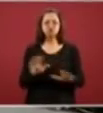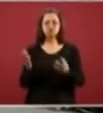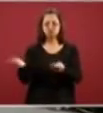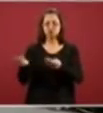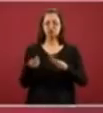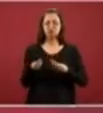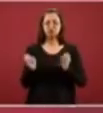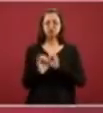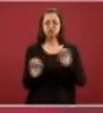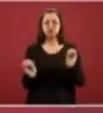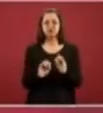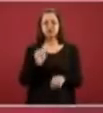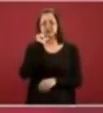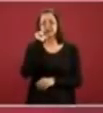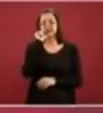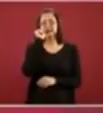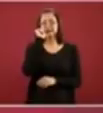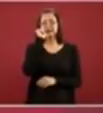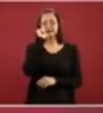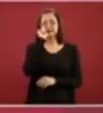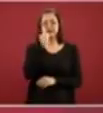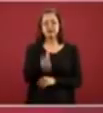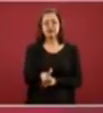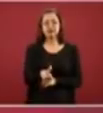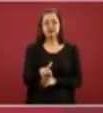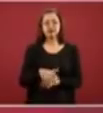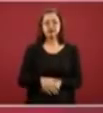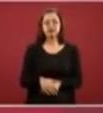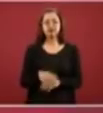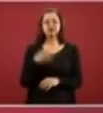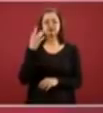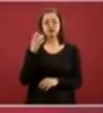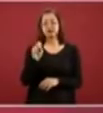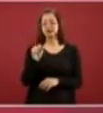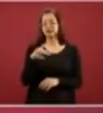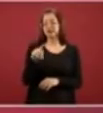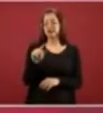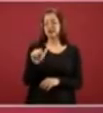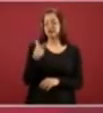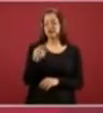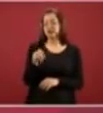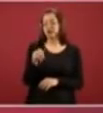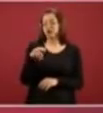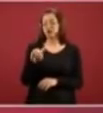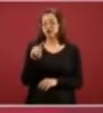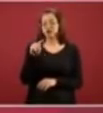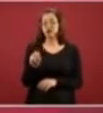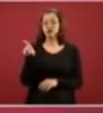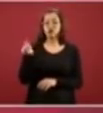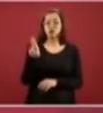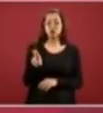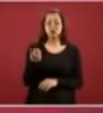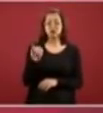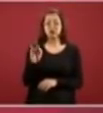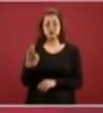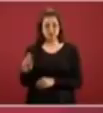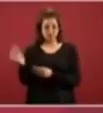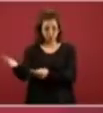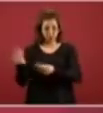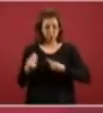presentado ningún informe Santiago Nieto de Inteligencia Financiera